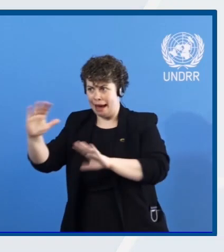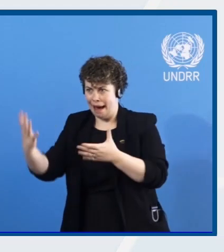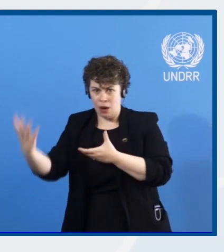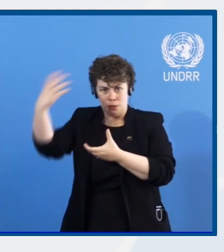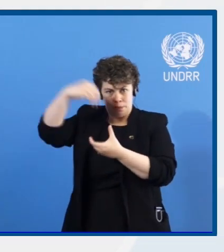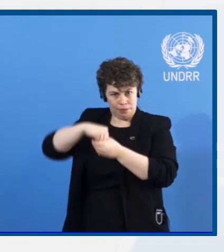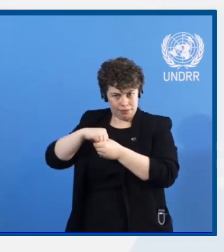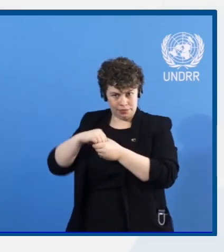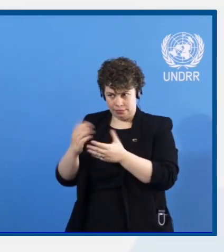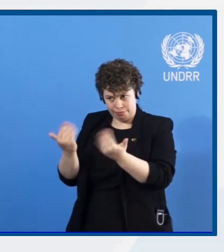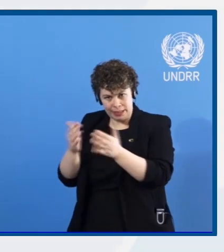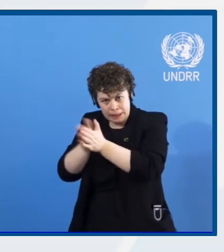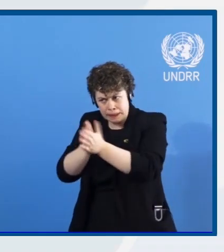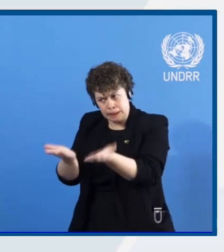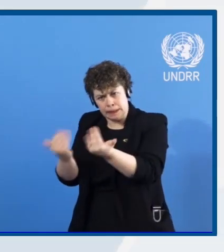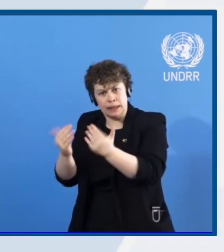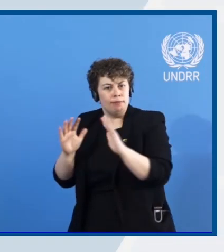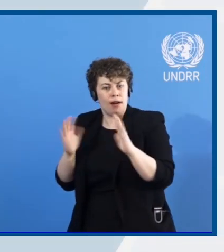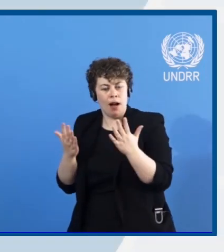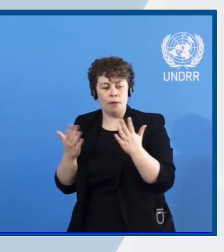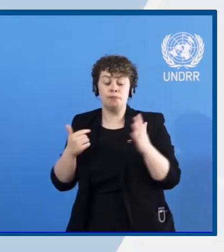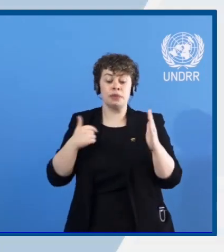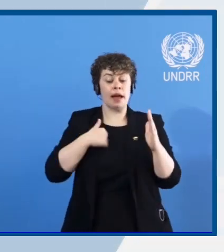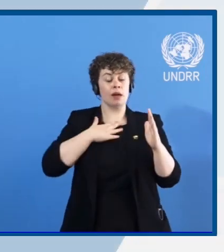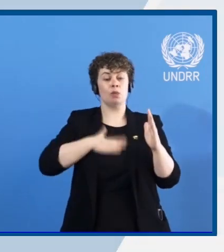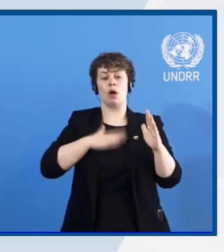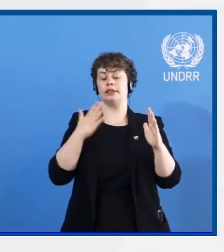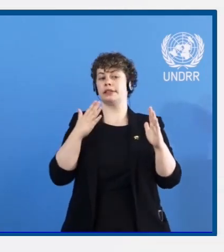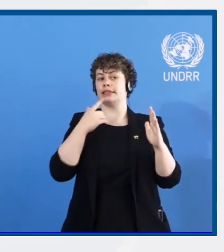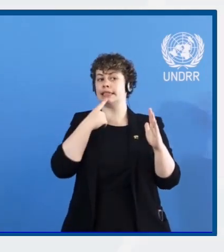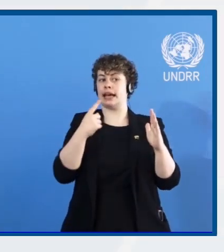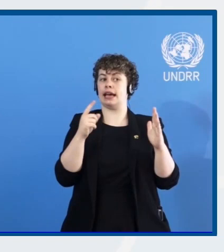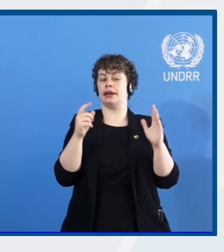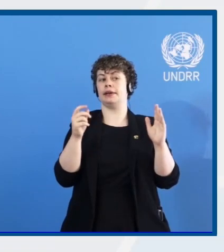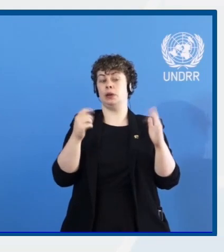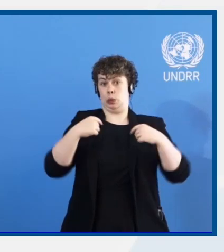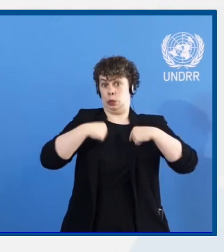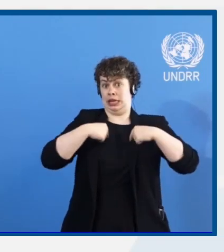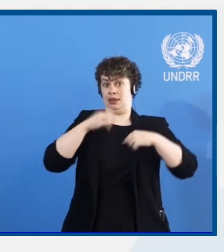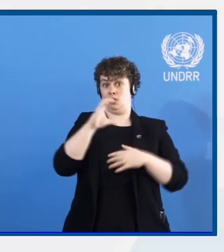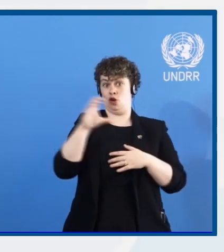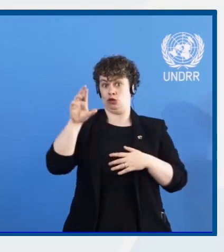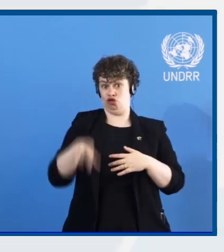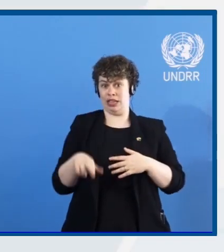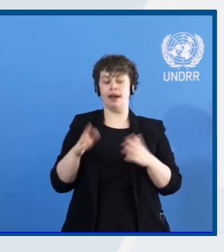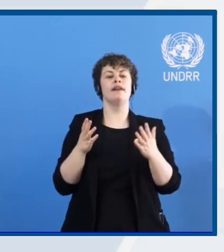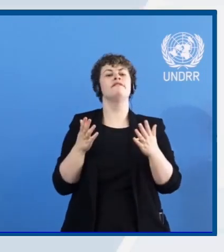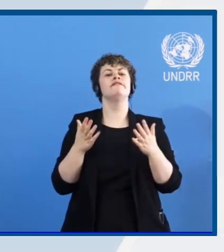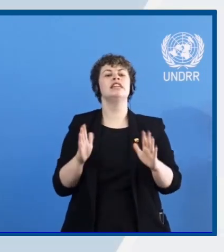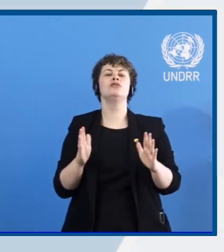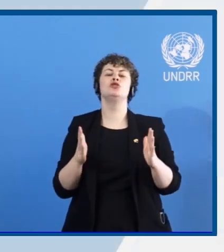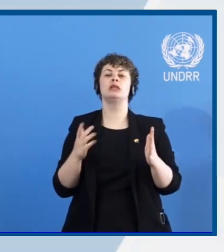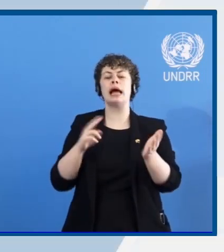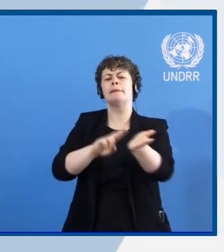hubo un ejercicio de diagnóstico que hicimos para ver qué reconocían el sector privado como elementos